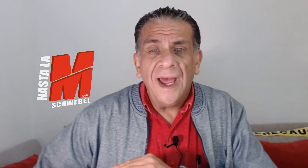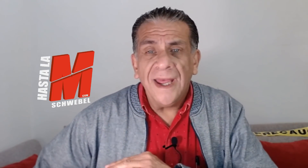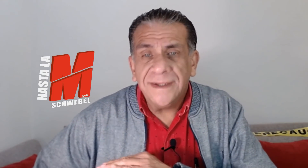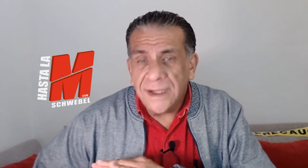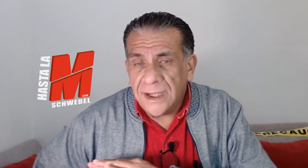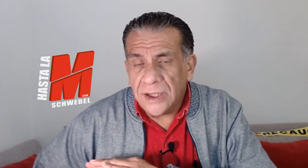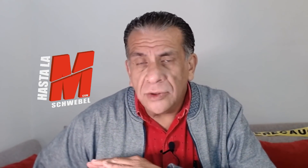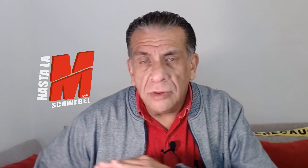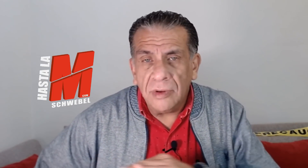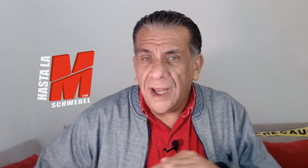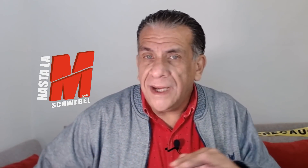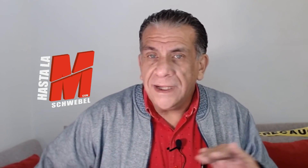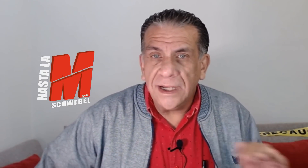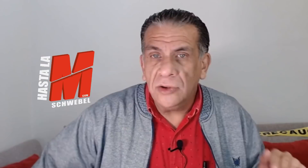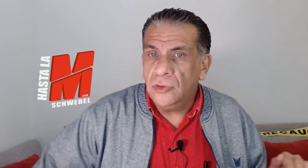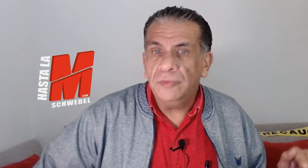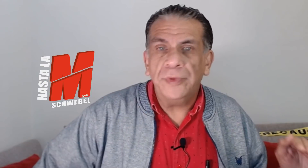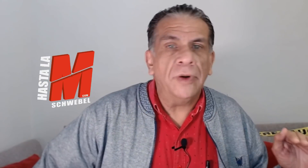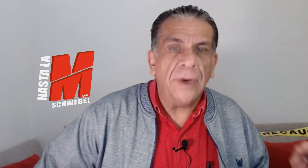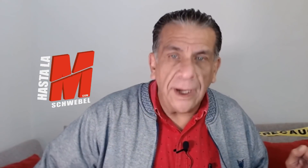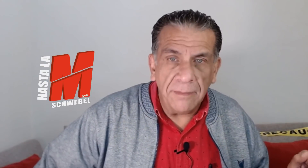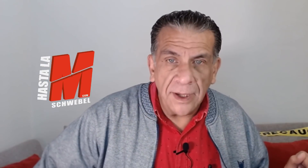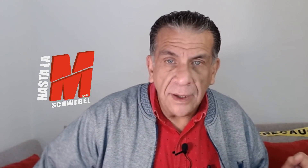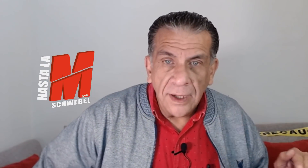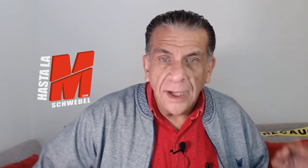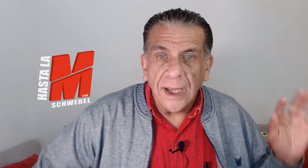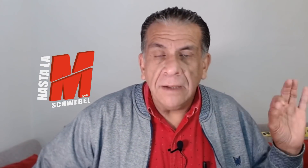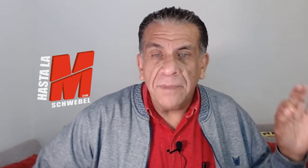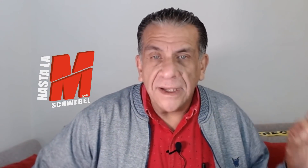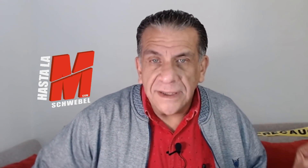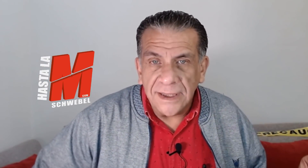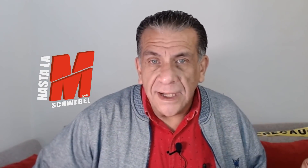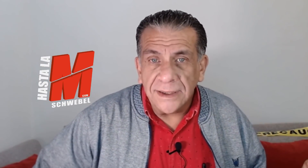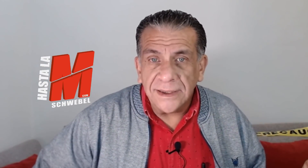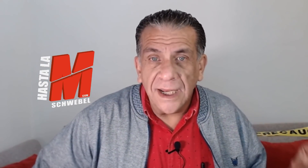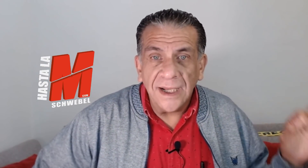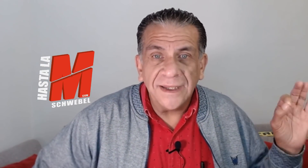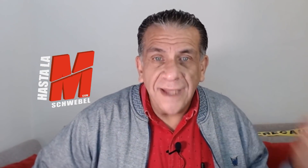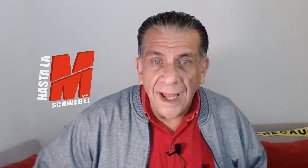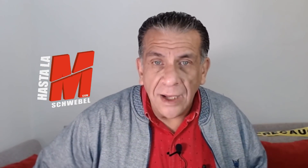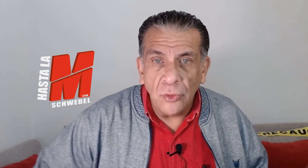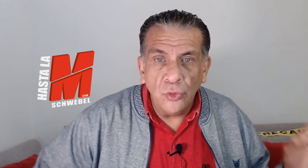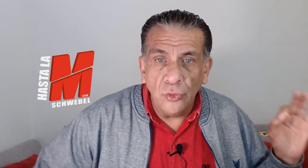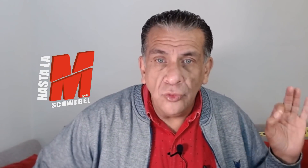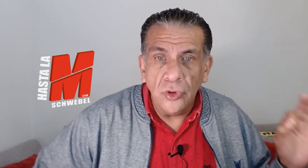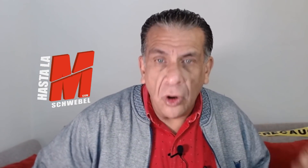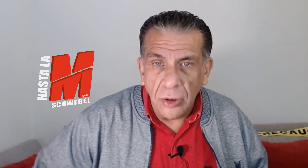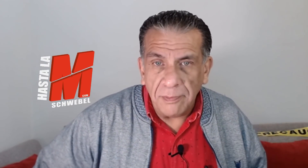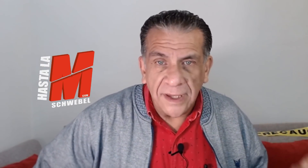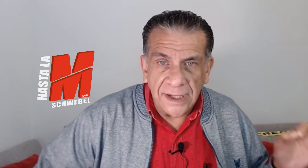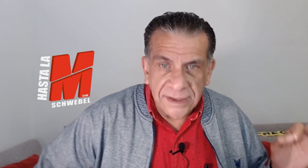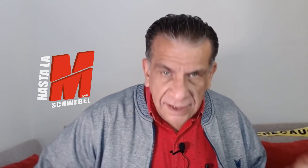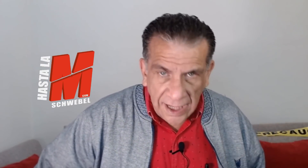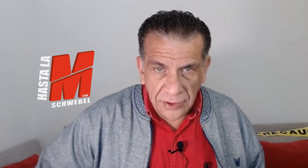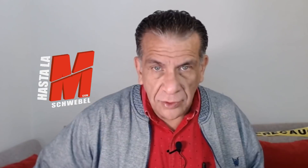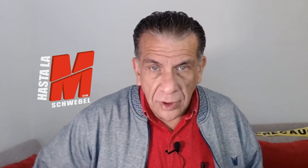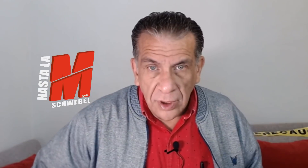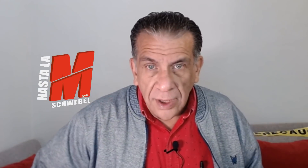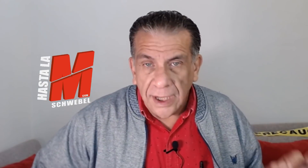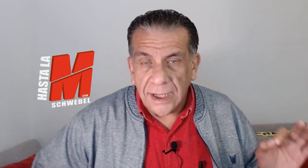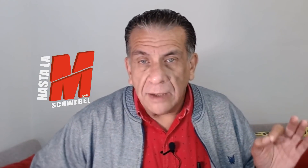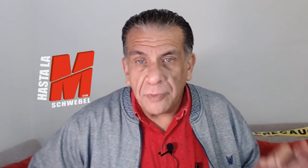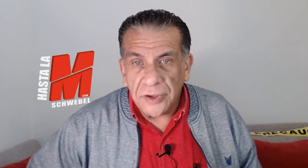así que no hay ningún problema el presidente da un golpe de estado